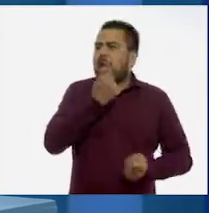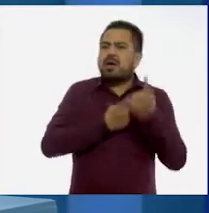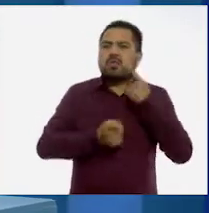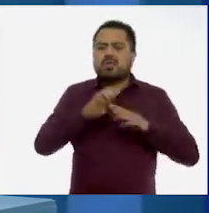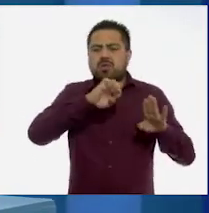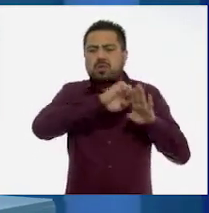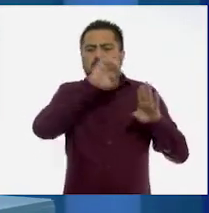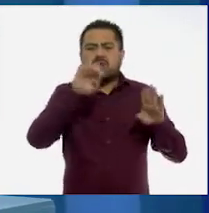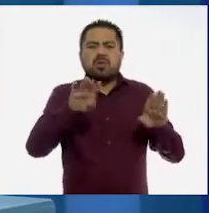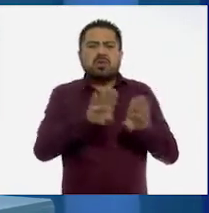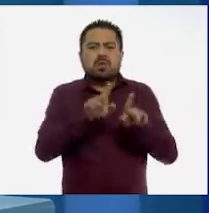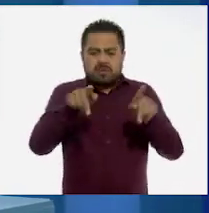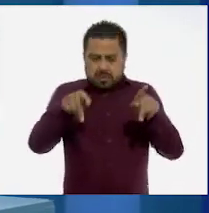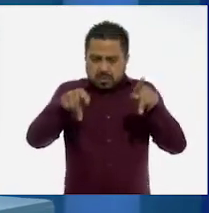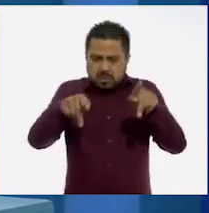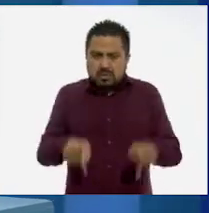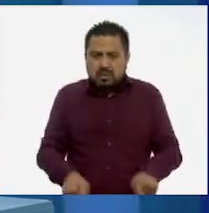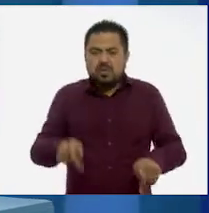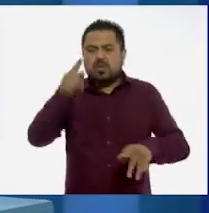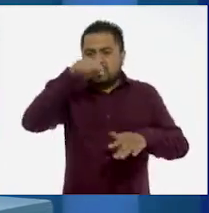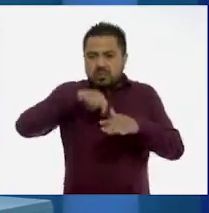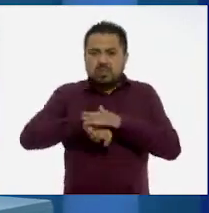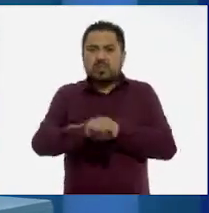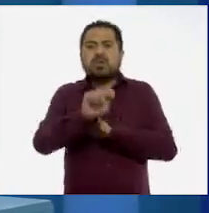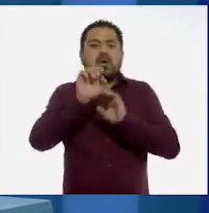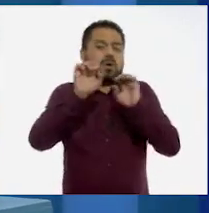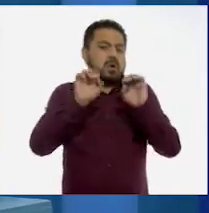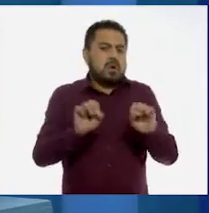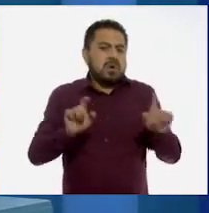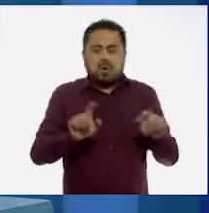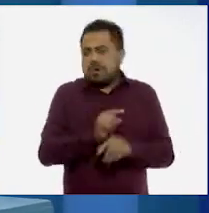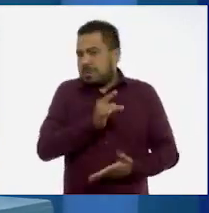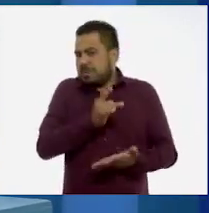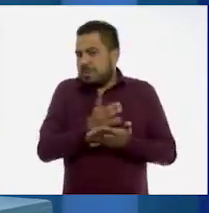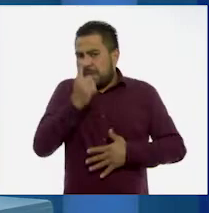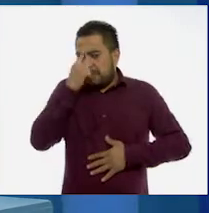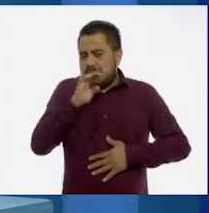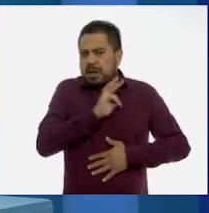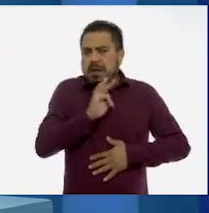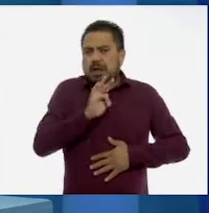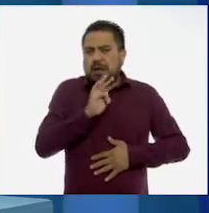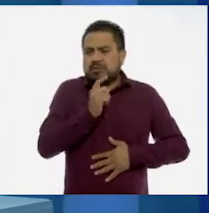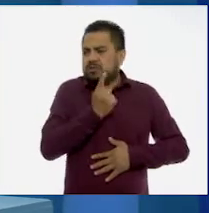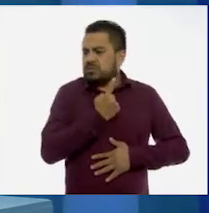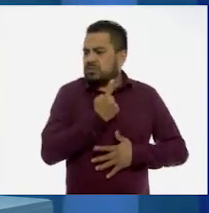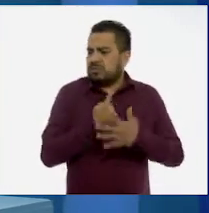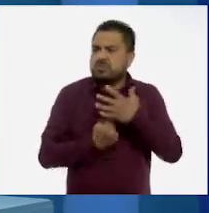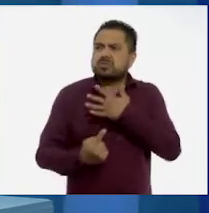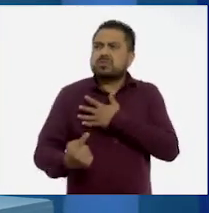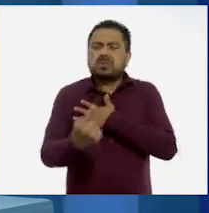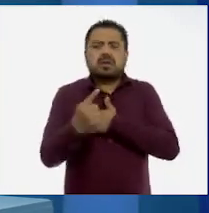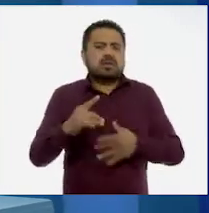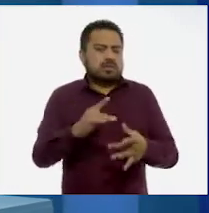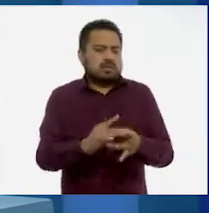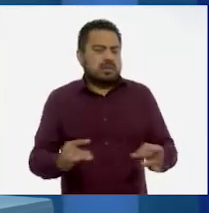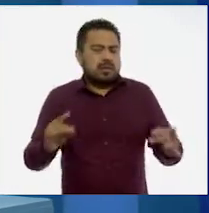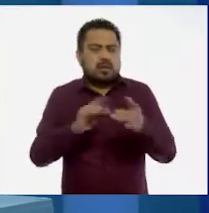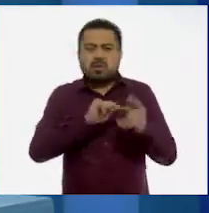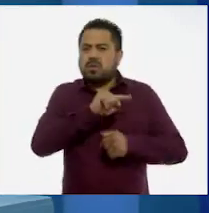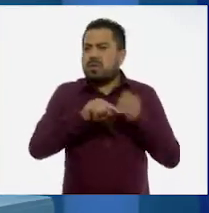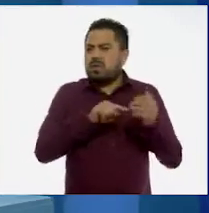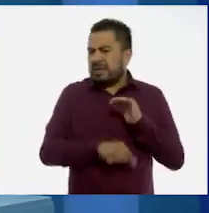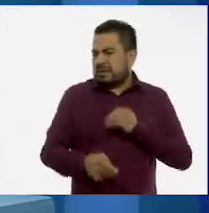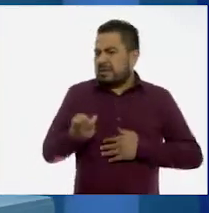los cementerios, las cuevas o simplemente parajes solitarios. Y vimos que describir este tipo de lugares